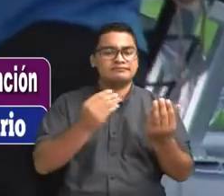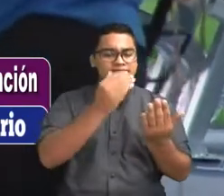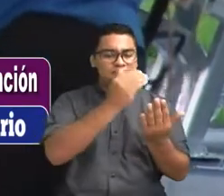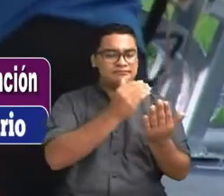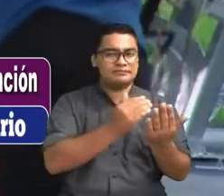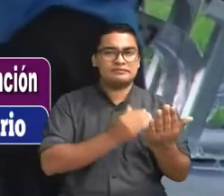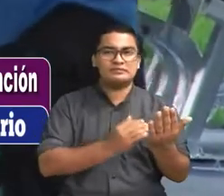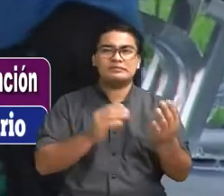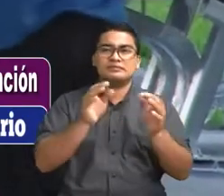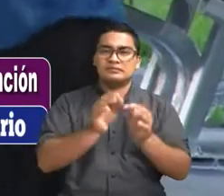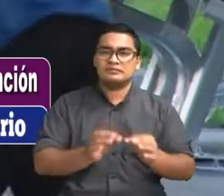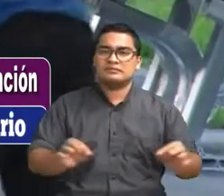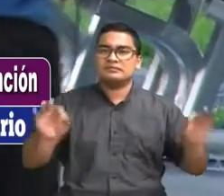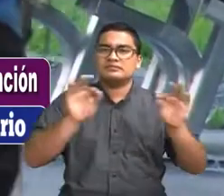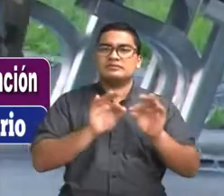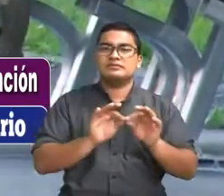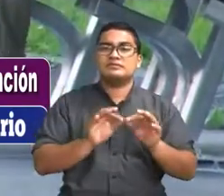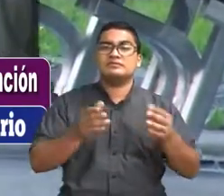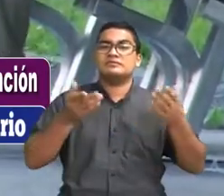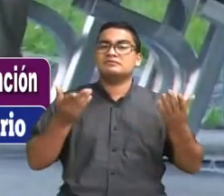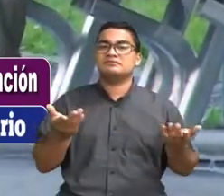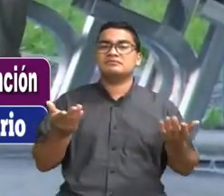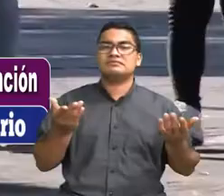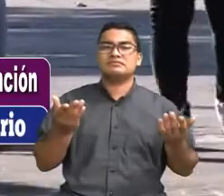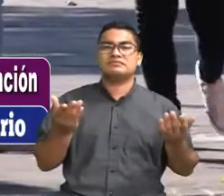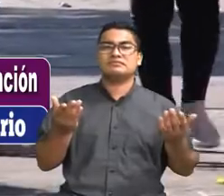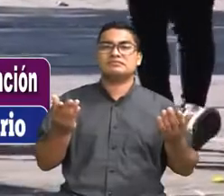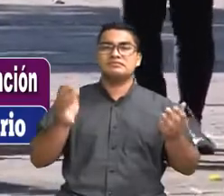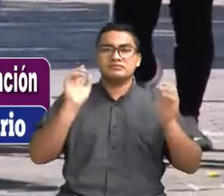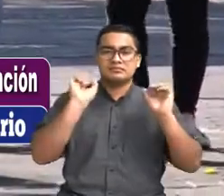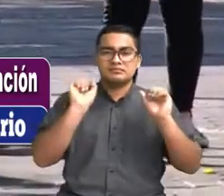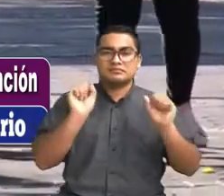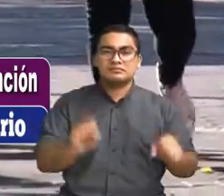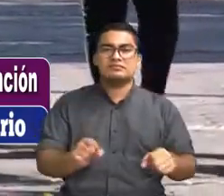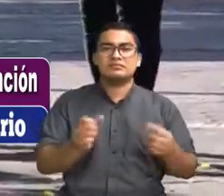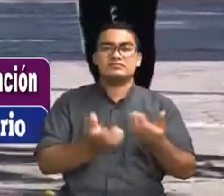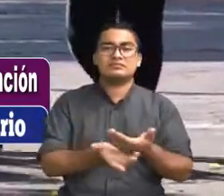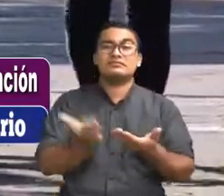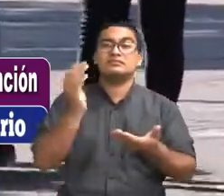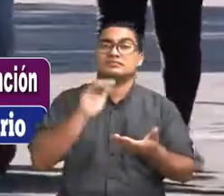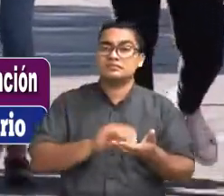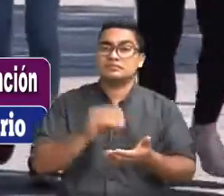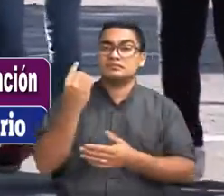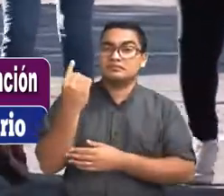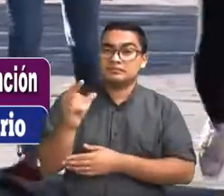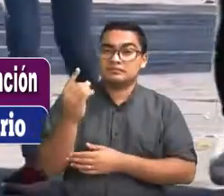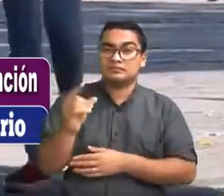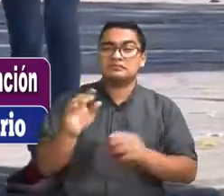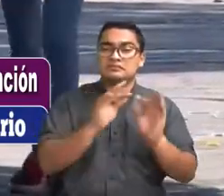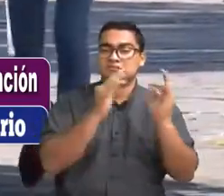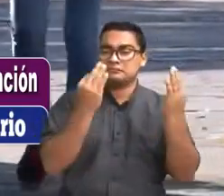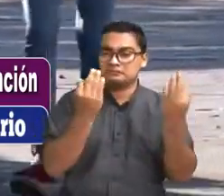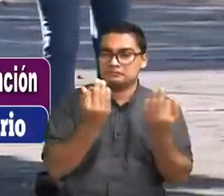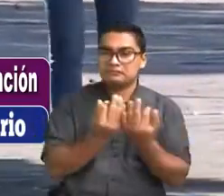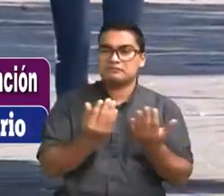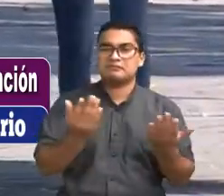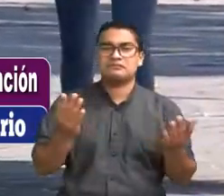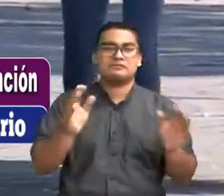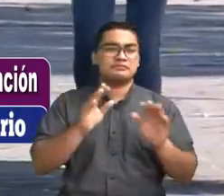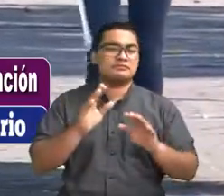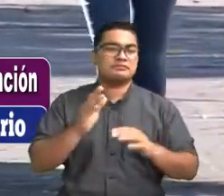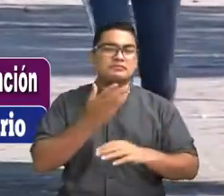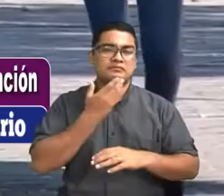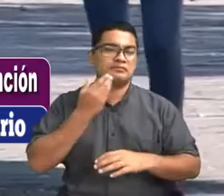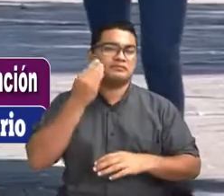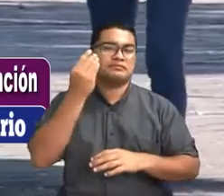de componentes, para restituir estos derechos de la familia, de la niñez, de la